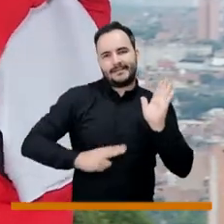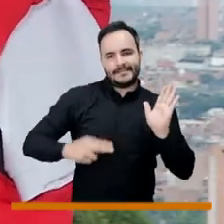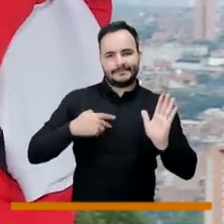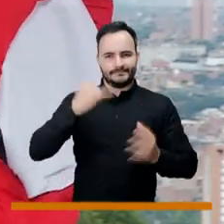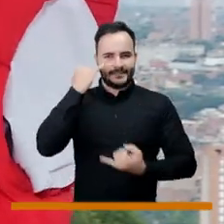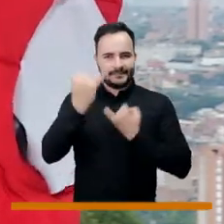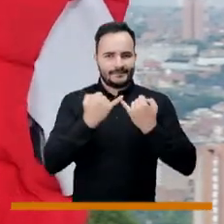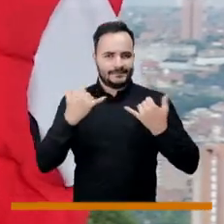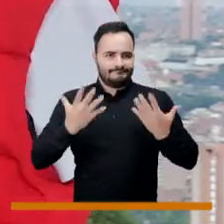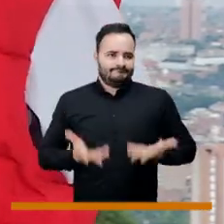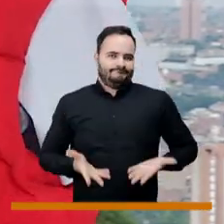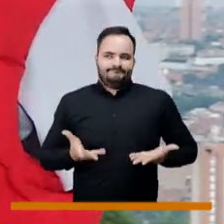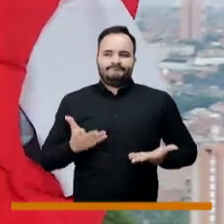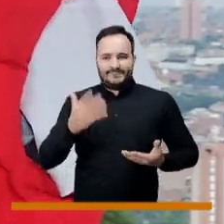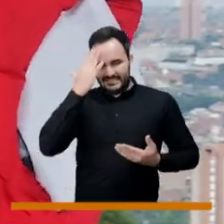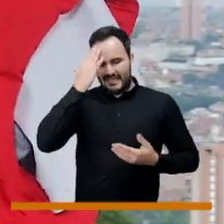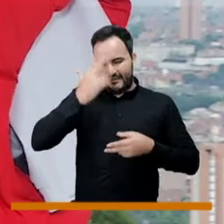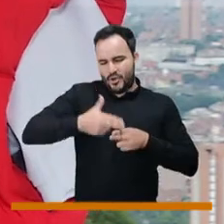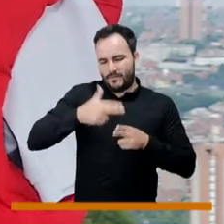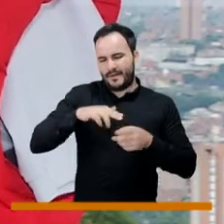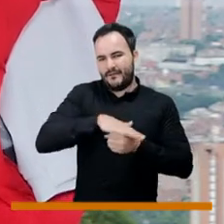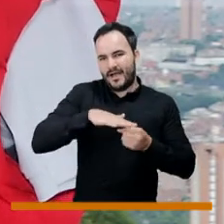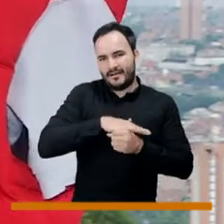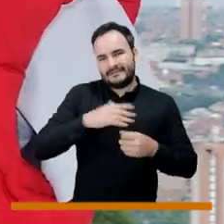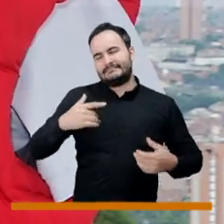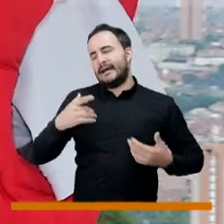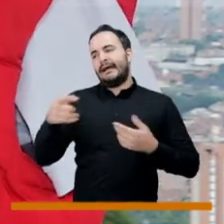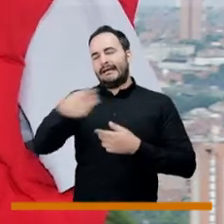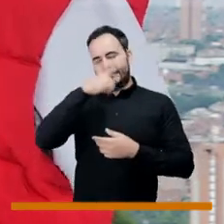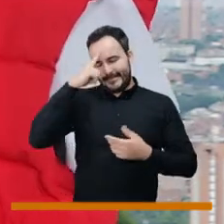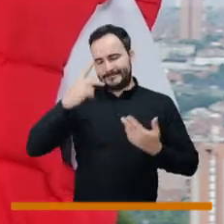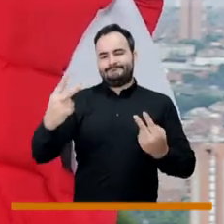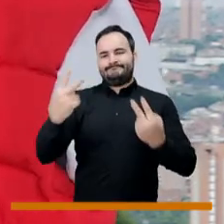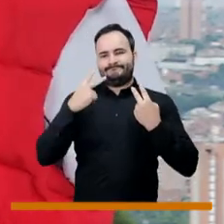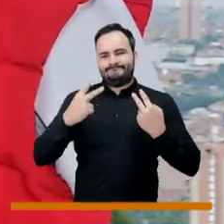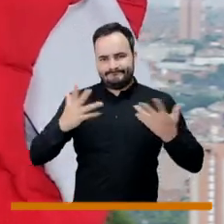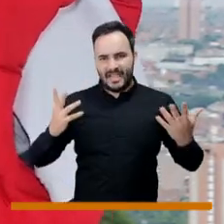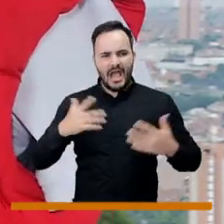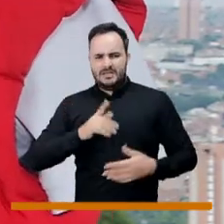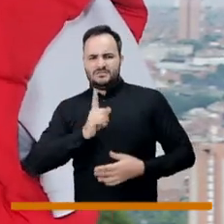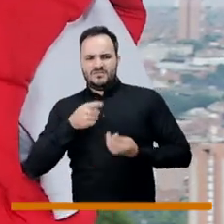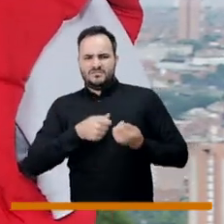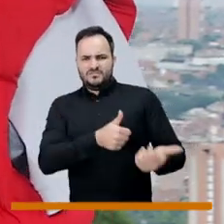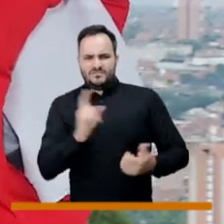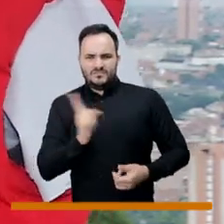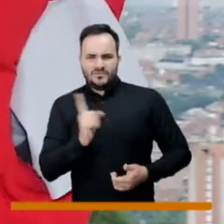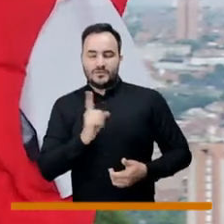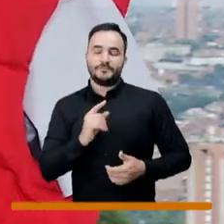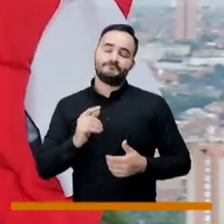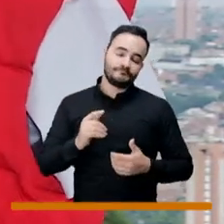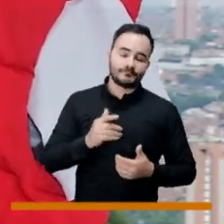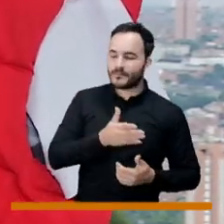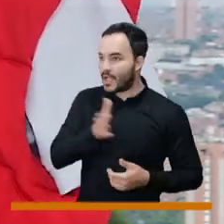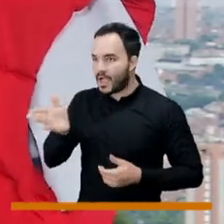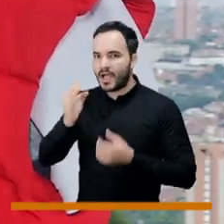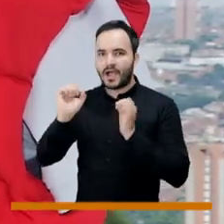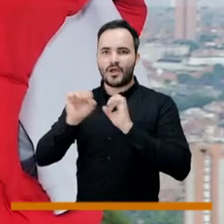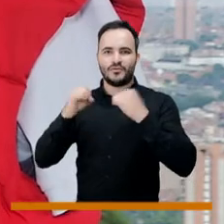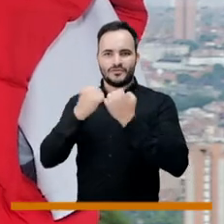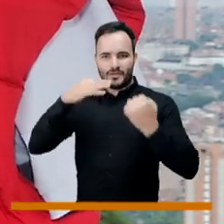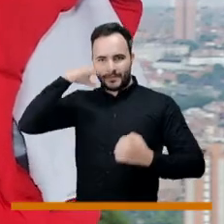no tiene fundamento hablar de ello ya todo la conoce invertir y nos encontramos en el conseguir un gran aliado